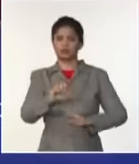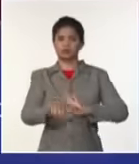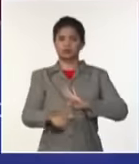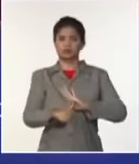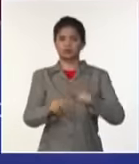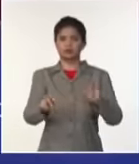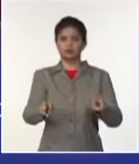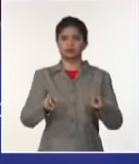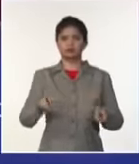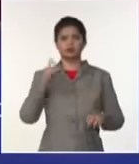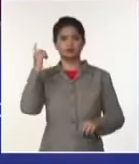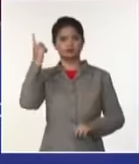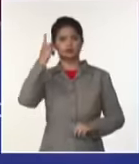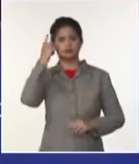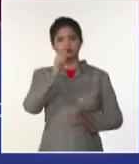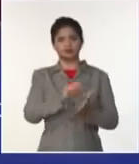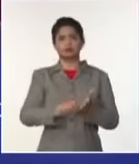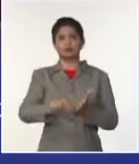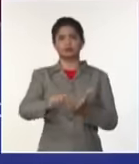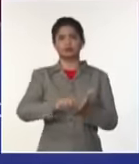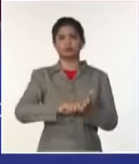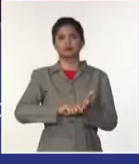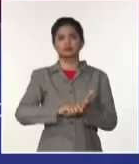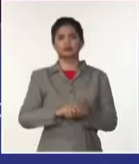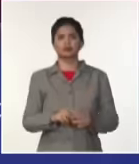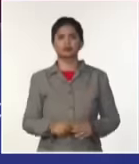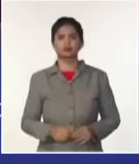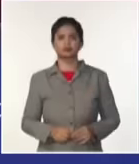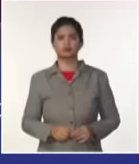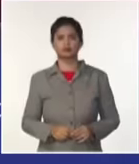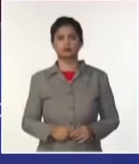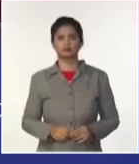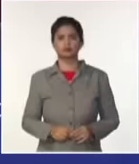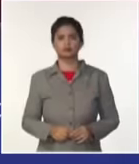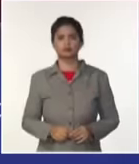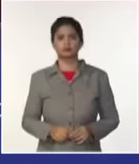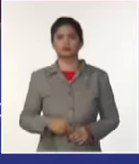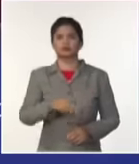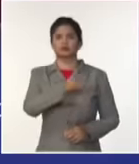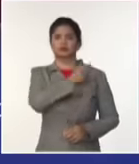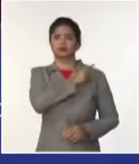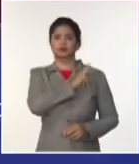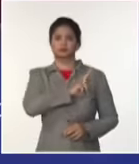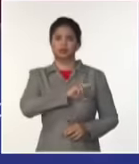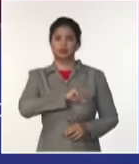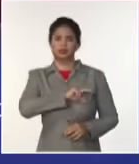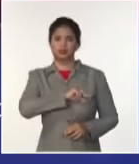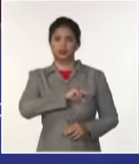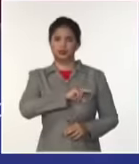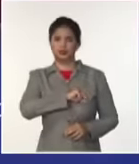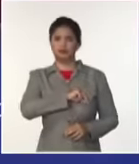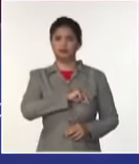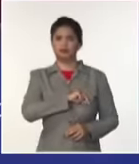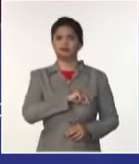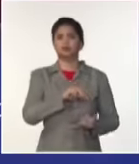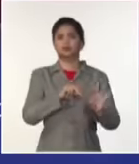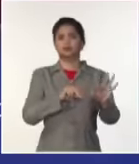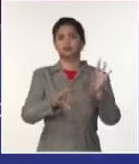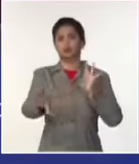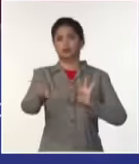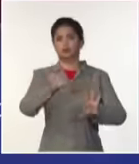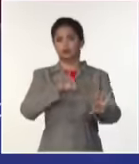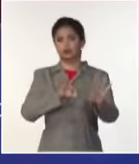Nacional del Poder Popular y del Consejo de Estado, queridas diputadas y diputados, invitadas e